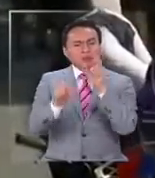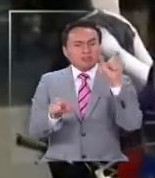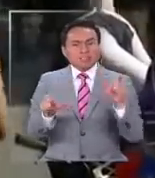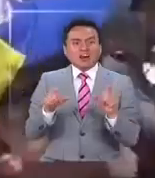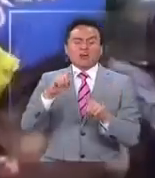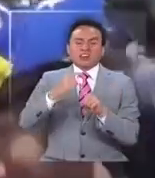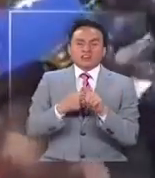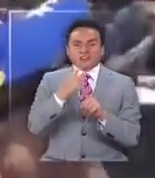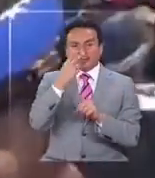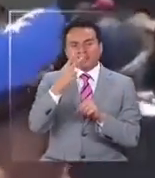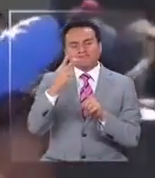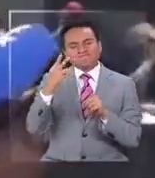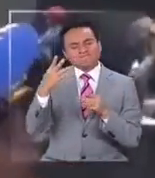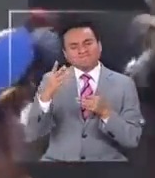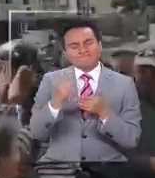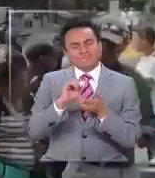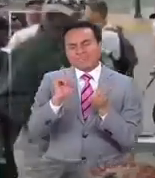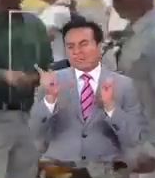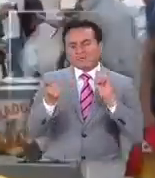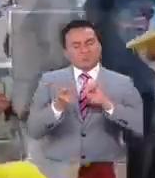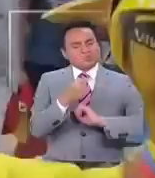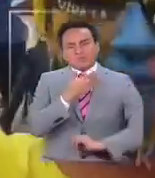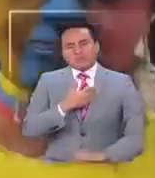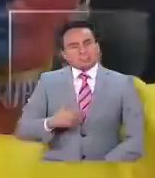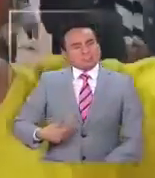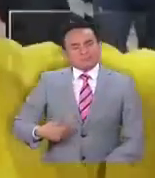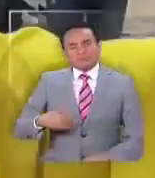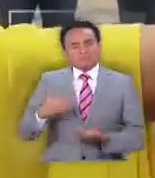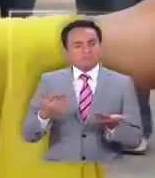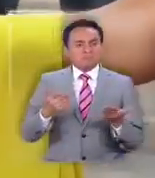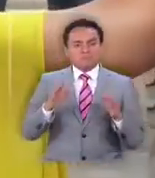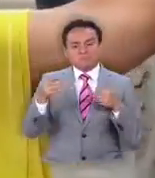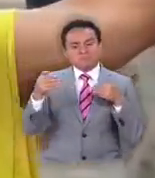que vuelven a ver que se aleja la posibilidad de un cambio de gobierno, al menos en el corto plazo.